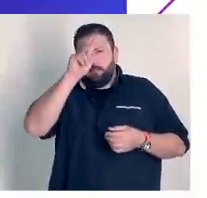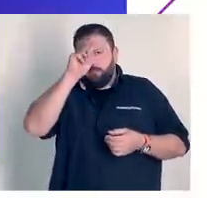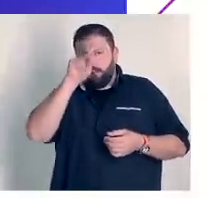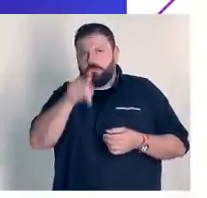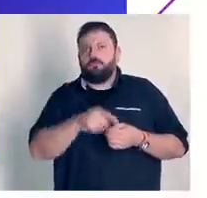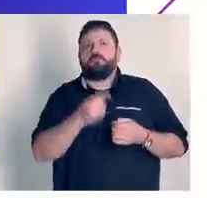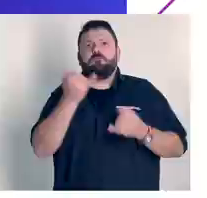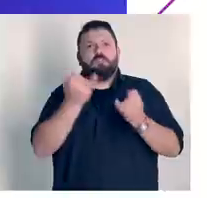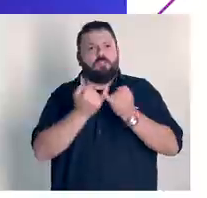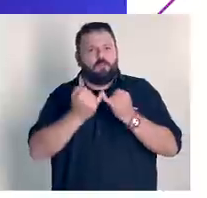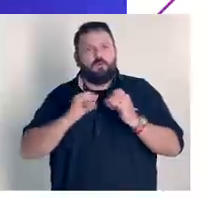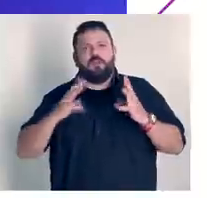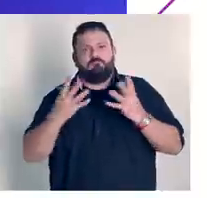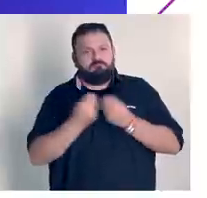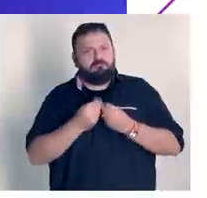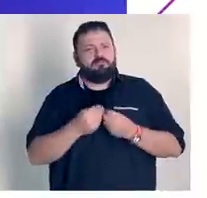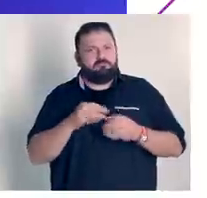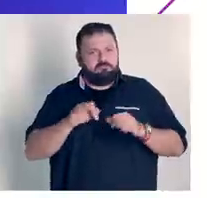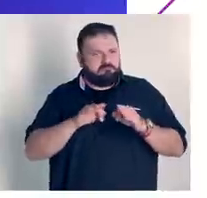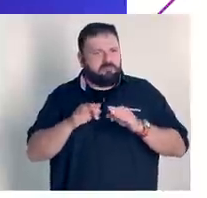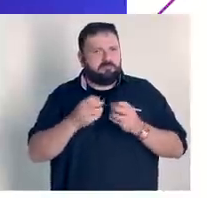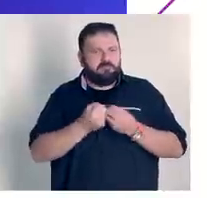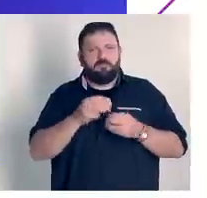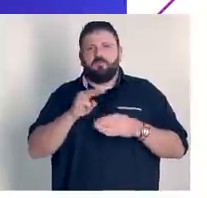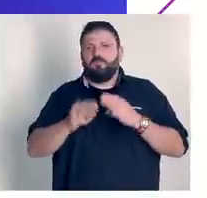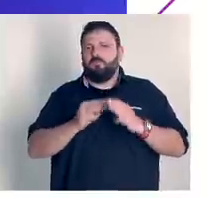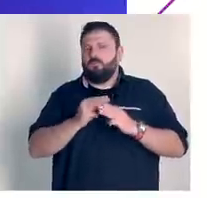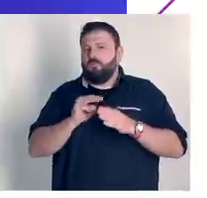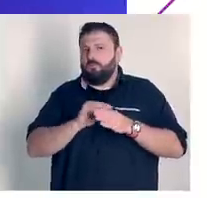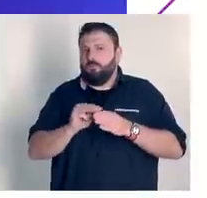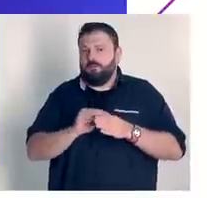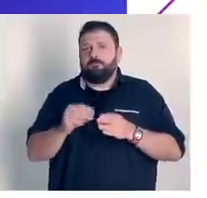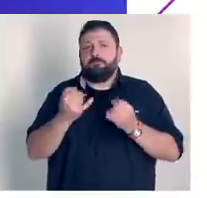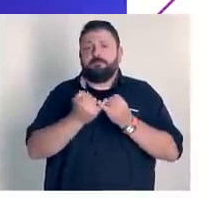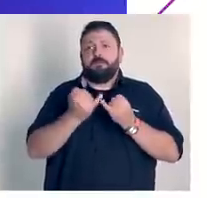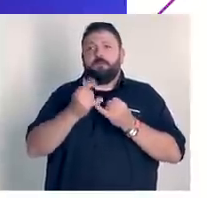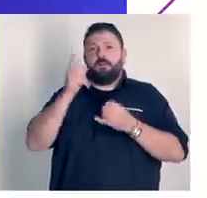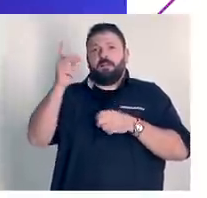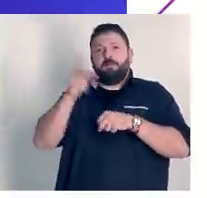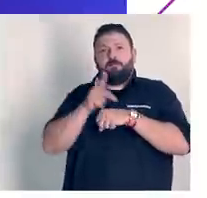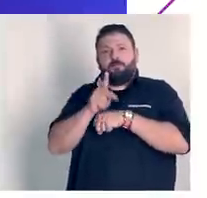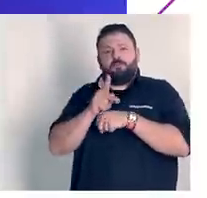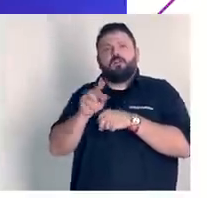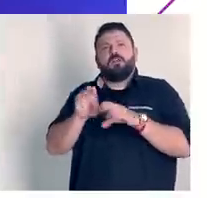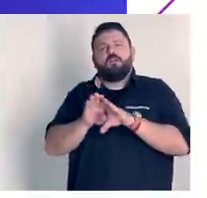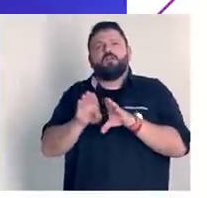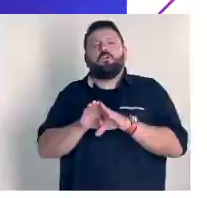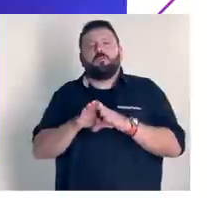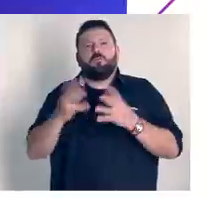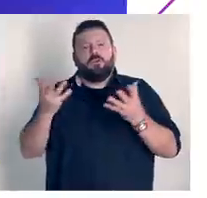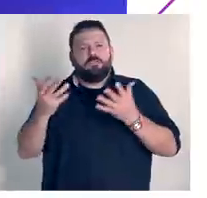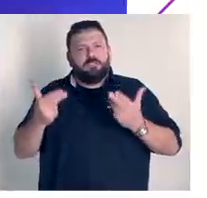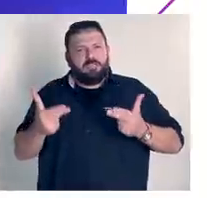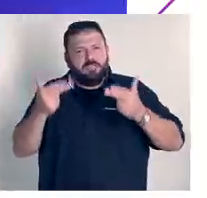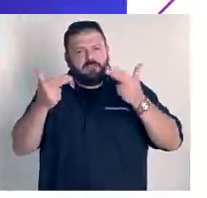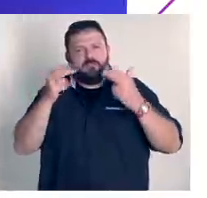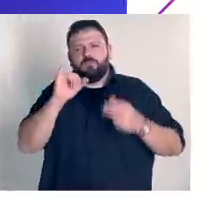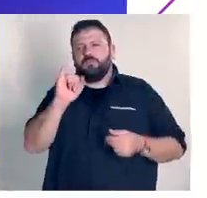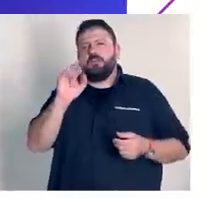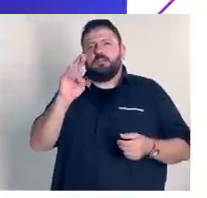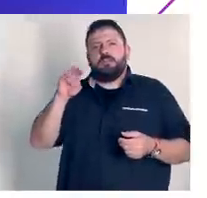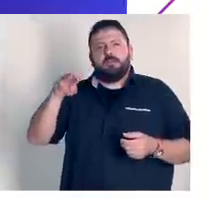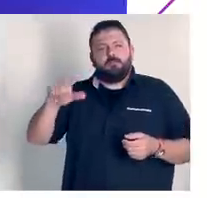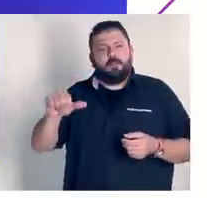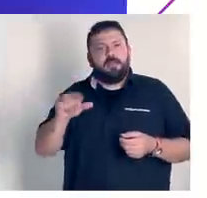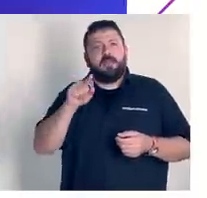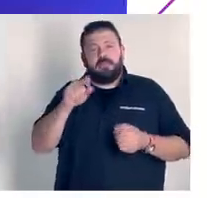también ha estado por acá en Mundo Morado. Y en el panel de portugués tenemos Cómo Hacer Negocios Sin Fronteras con Irma Ruiz, doble Diamante Elite, que también